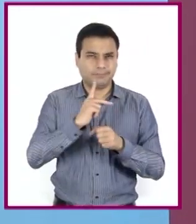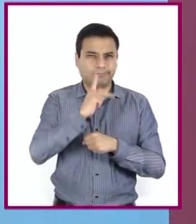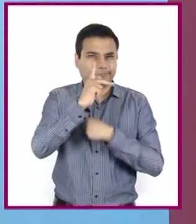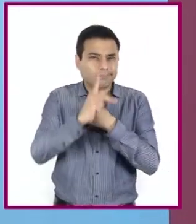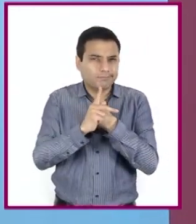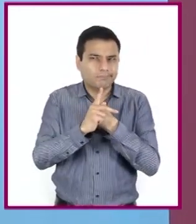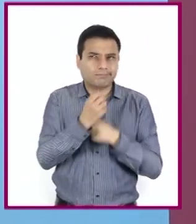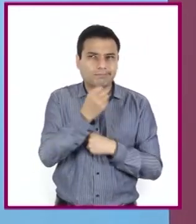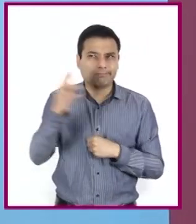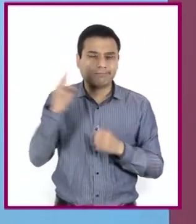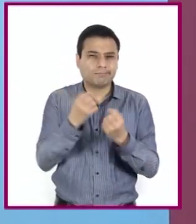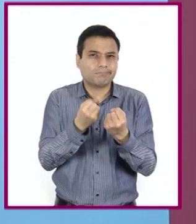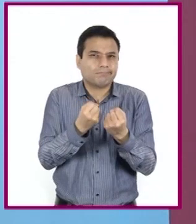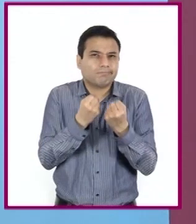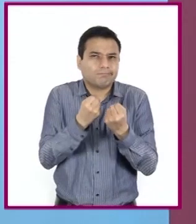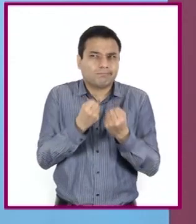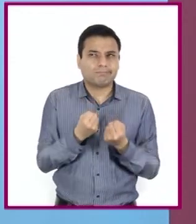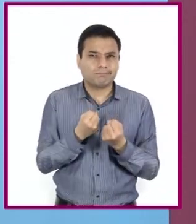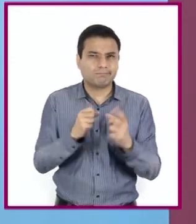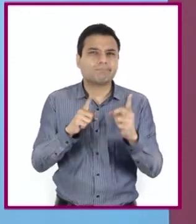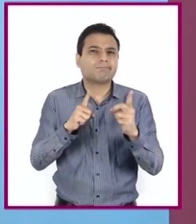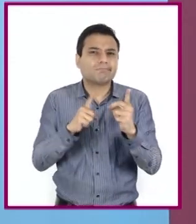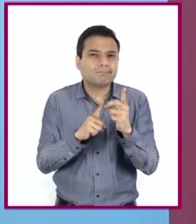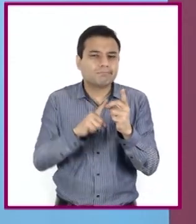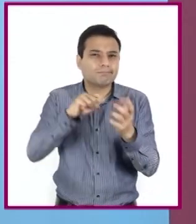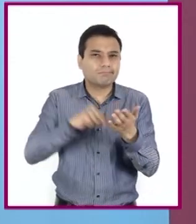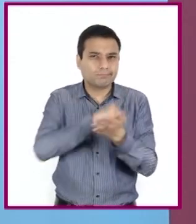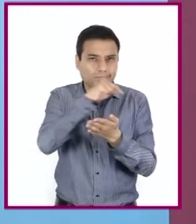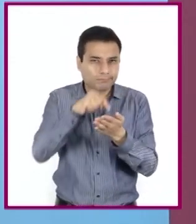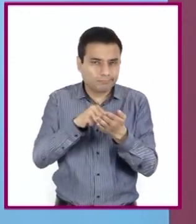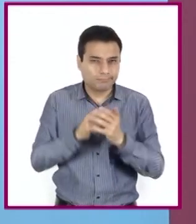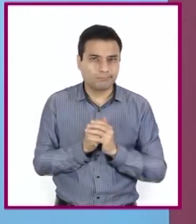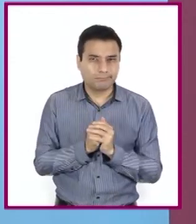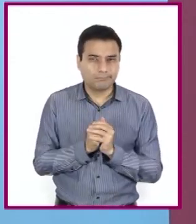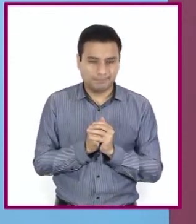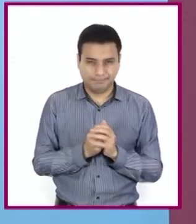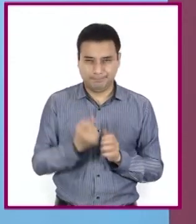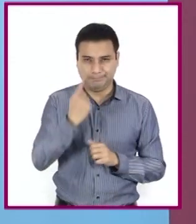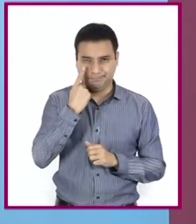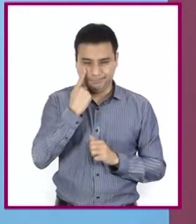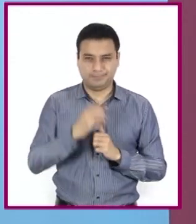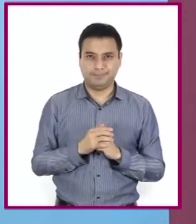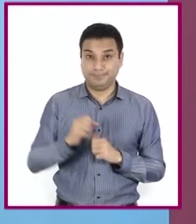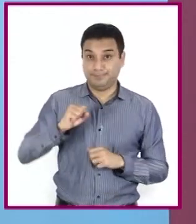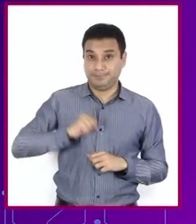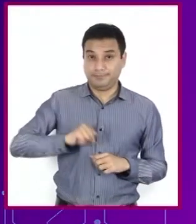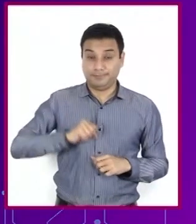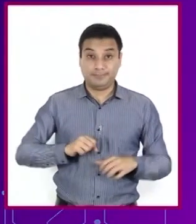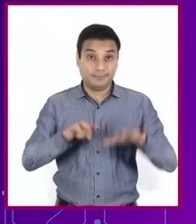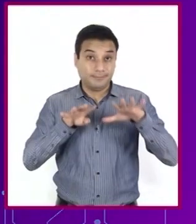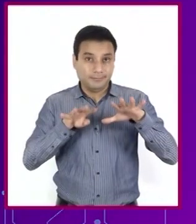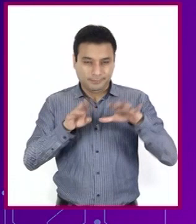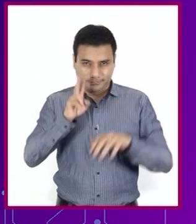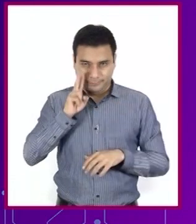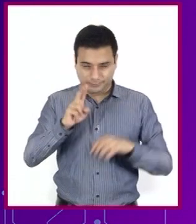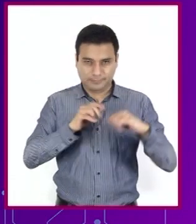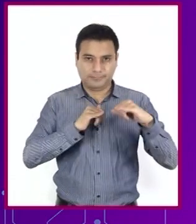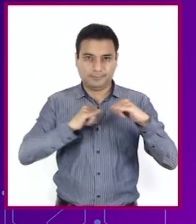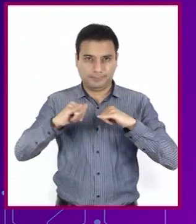espacio, veamos el siguiente mapa de los imperios coloniales a principios del siglo XIX.